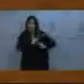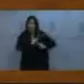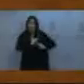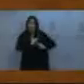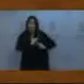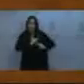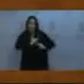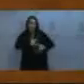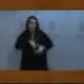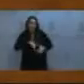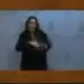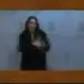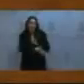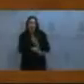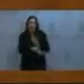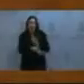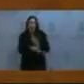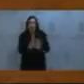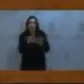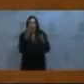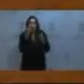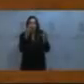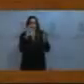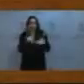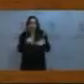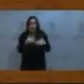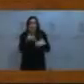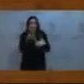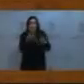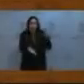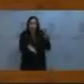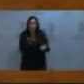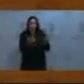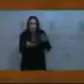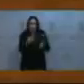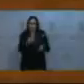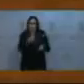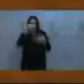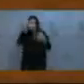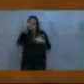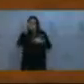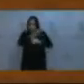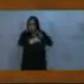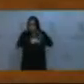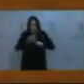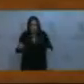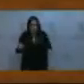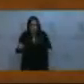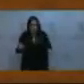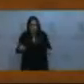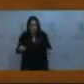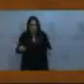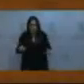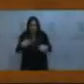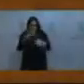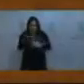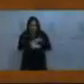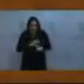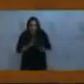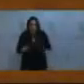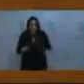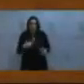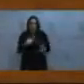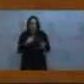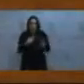ningún sentido, ni es justo, permítame que se lo diga, ni lógico. Ni lógico. Yo sigo teniendo